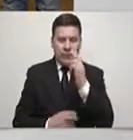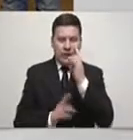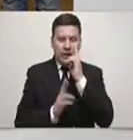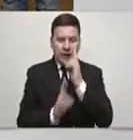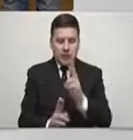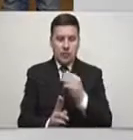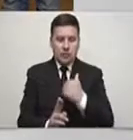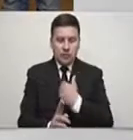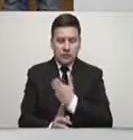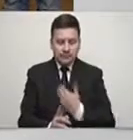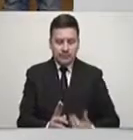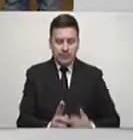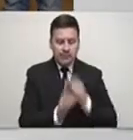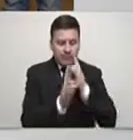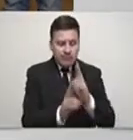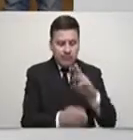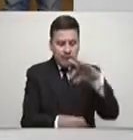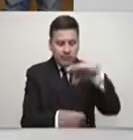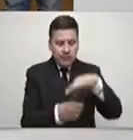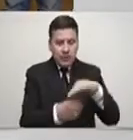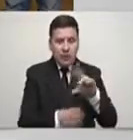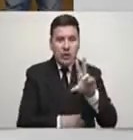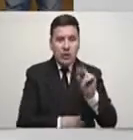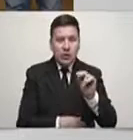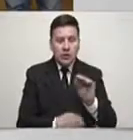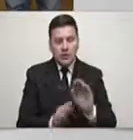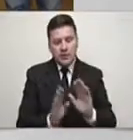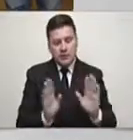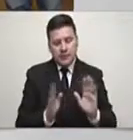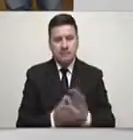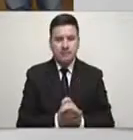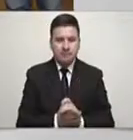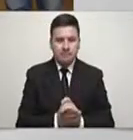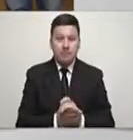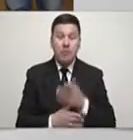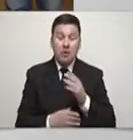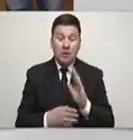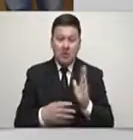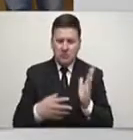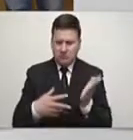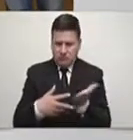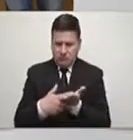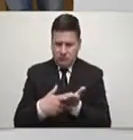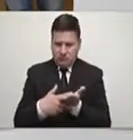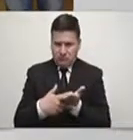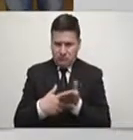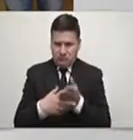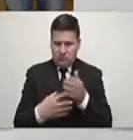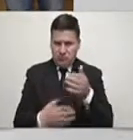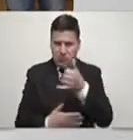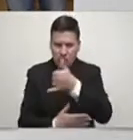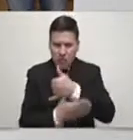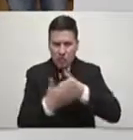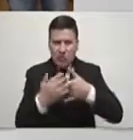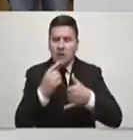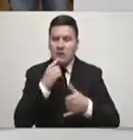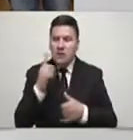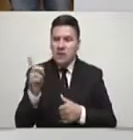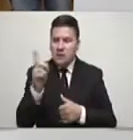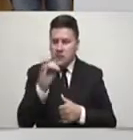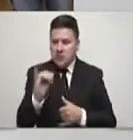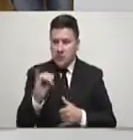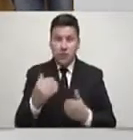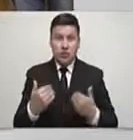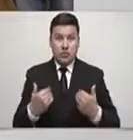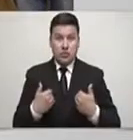este resultado la otra mitad del país ha dicho que sí como